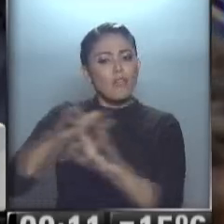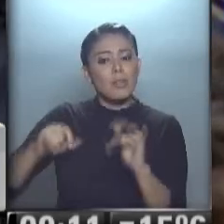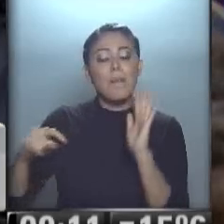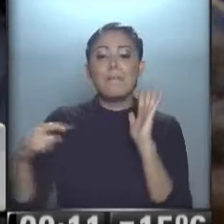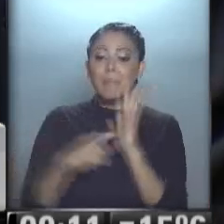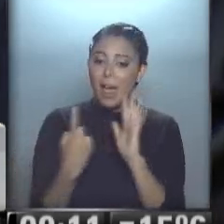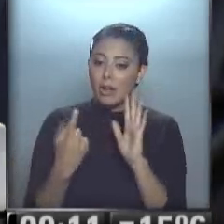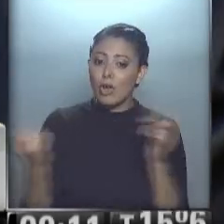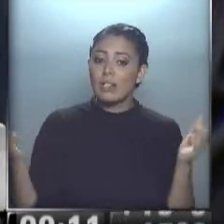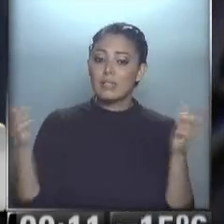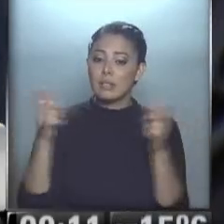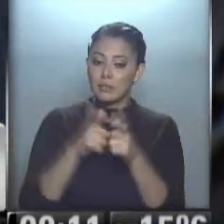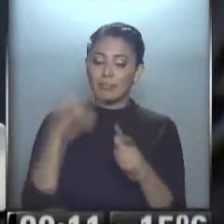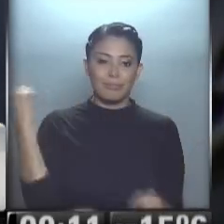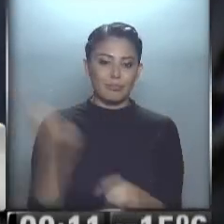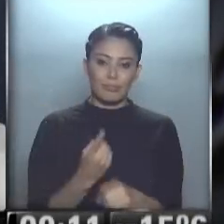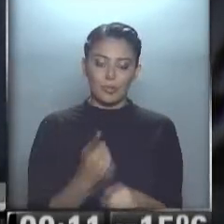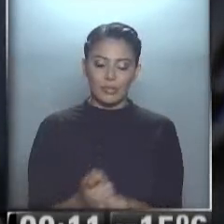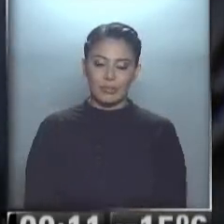pero la sesión no se pudo realizar